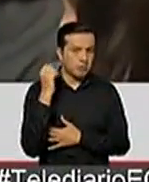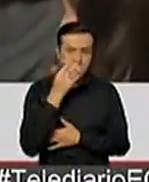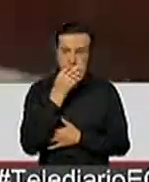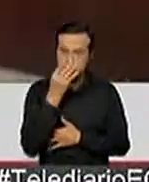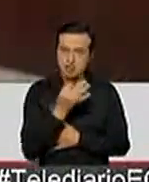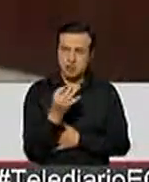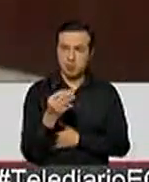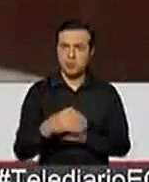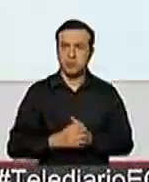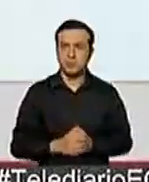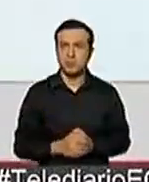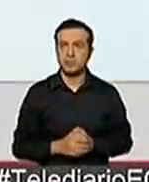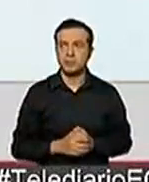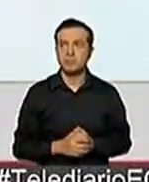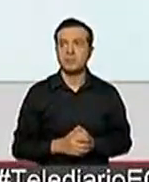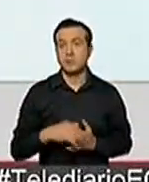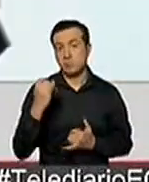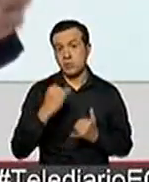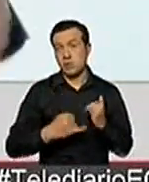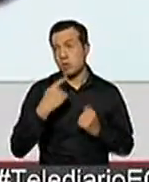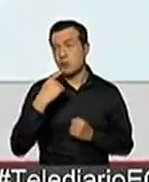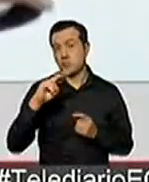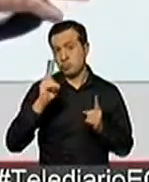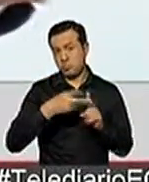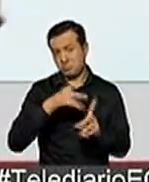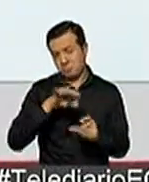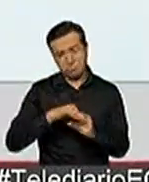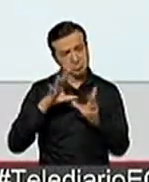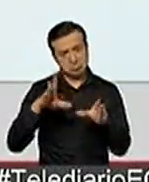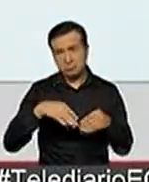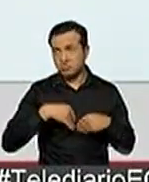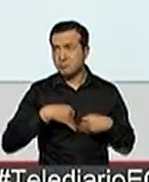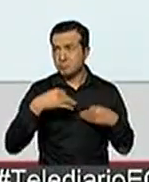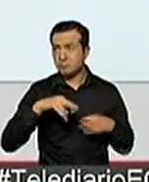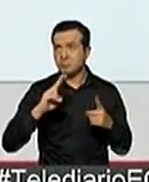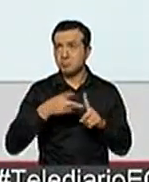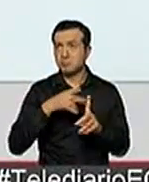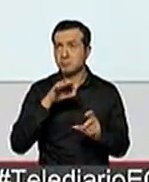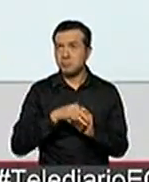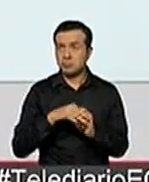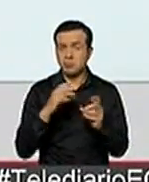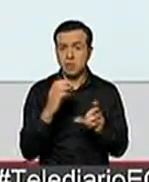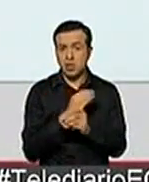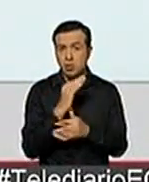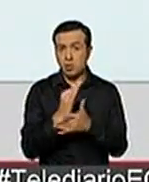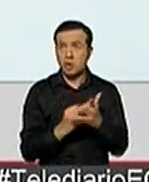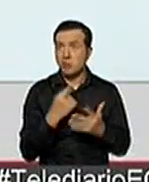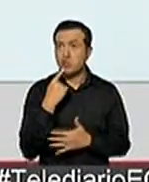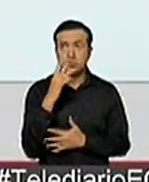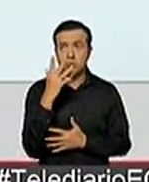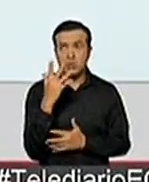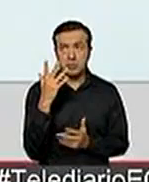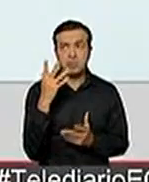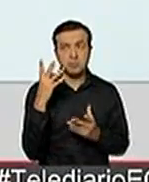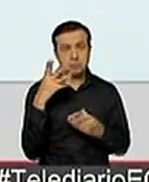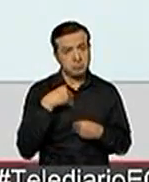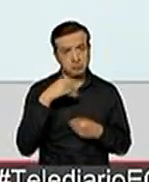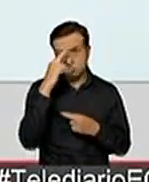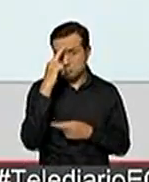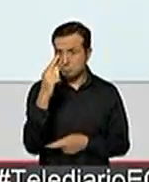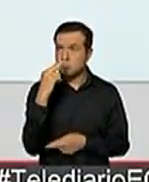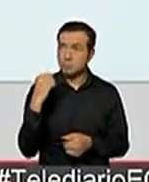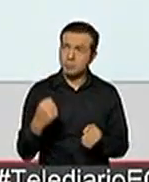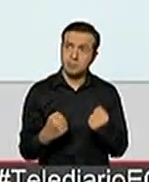ronda electoral. Si el resultado final dice que va a haber segunda vuelta, vamos a ir. El cómputo oficial dice que no hay segunda vuelta, vamos a respetar, vamos a